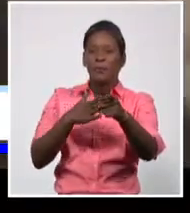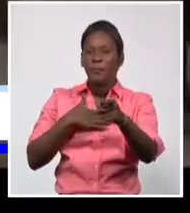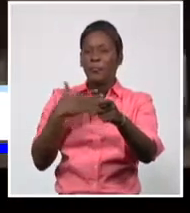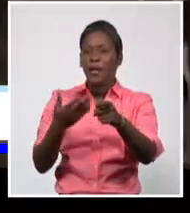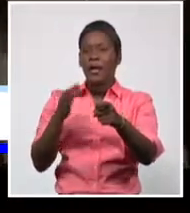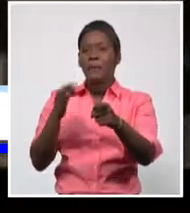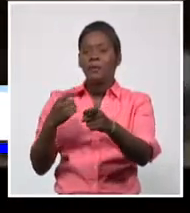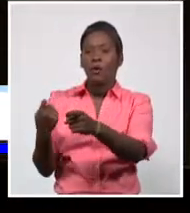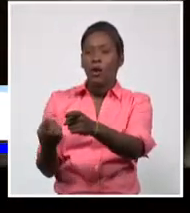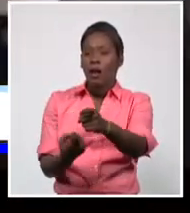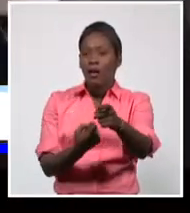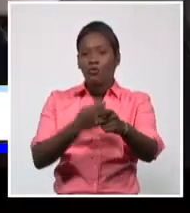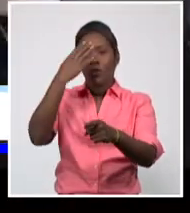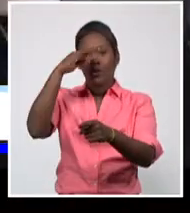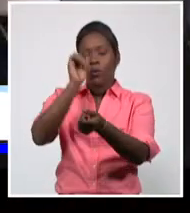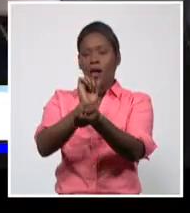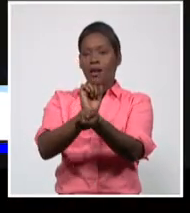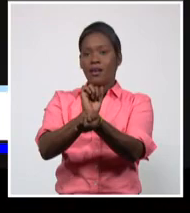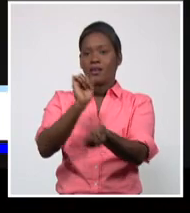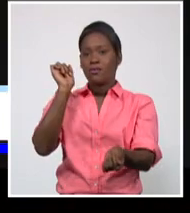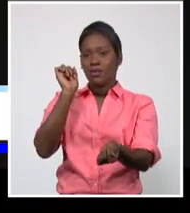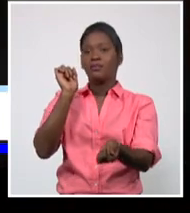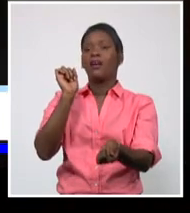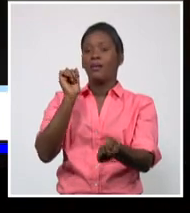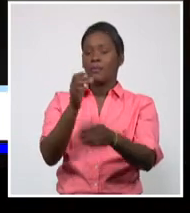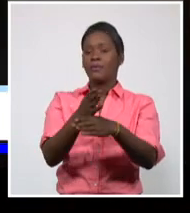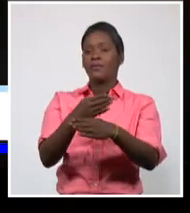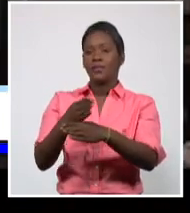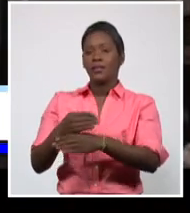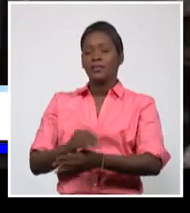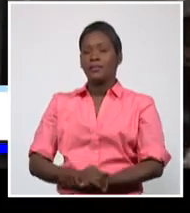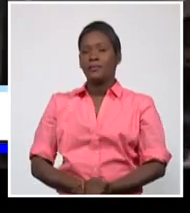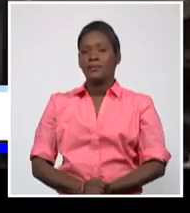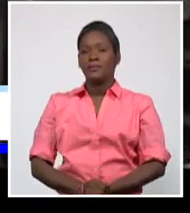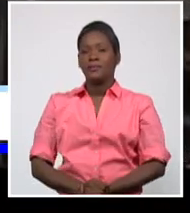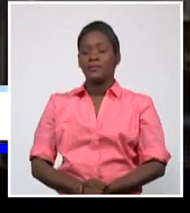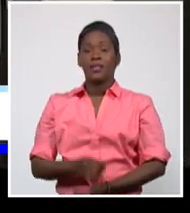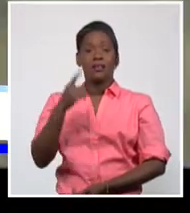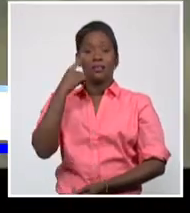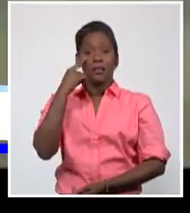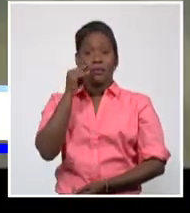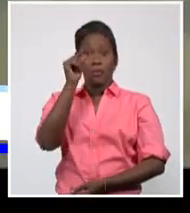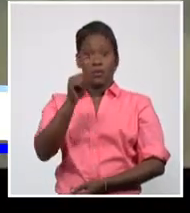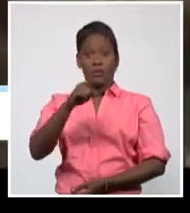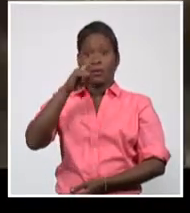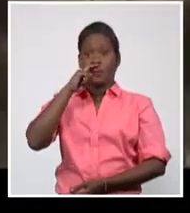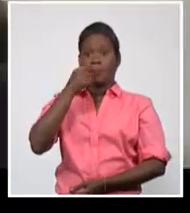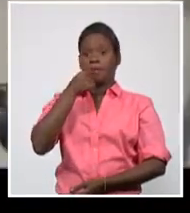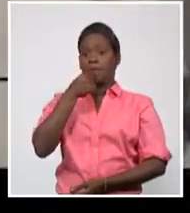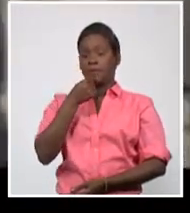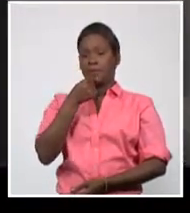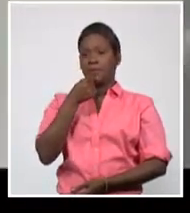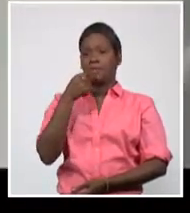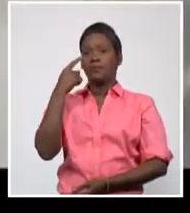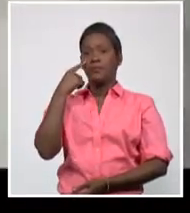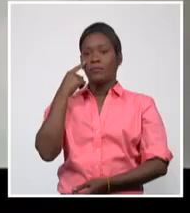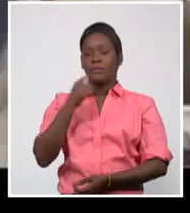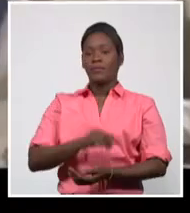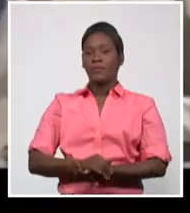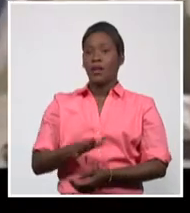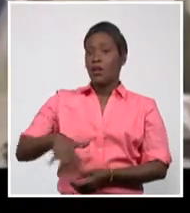Agramonte, a Camagüey y a la historia de nuestras luchas por la independencia. Se muestra un Agramonte con todas sus complejidades, su amor por amar,